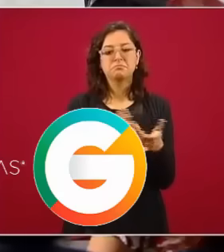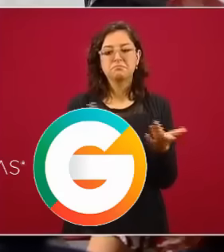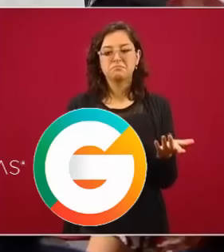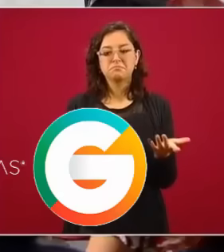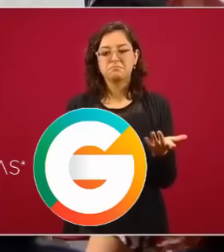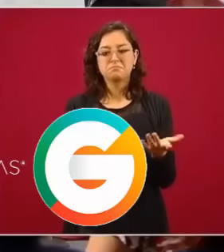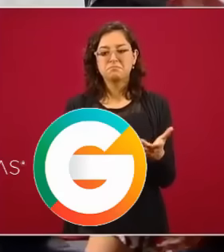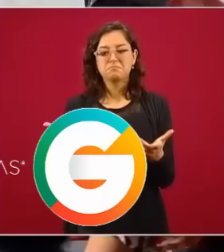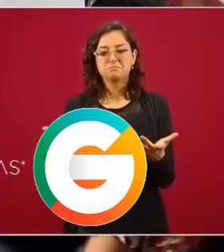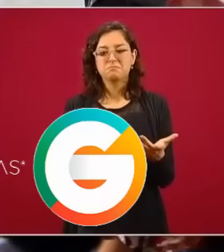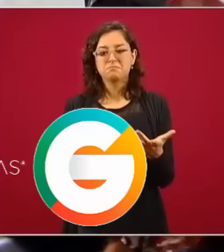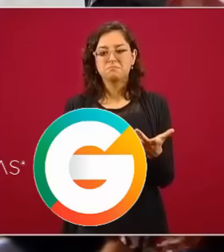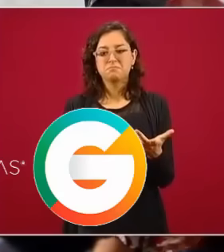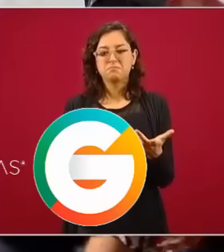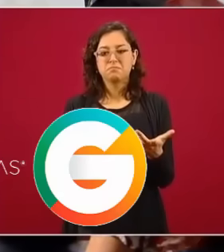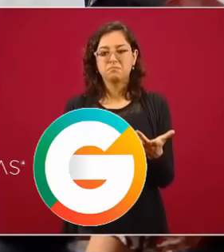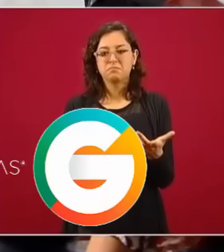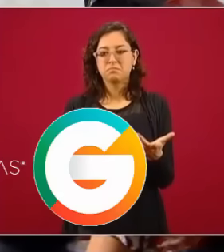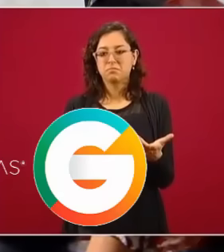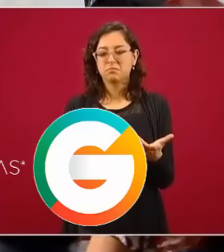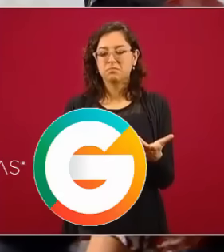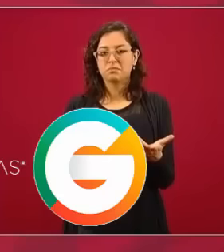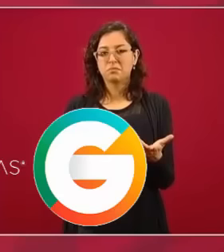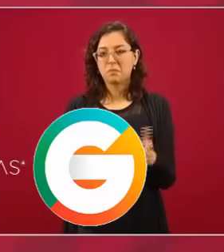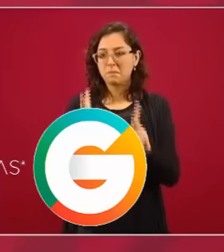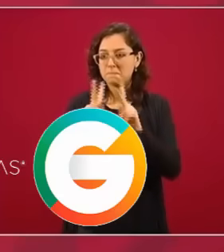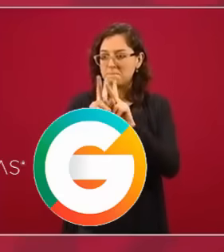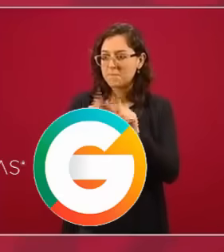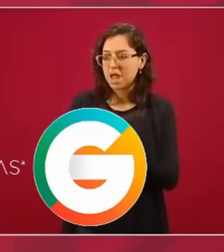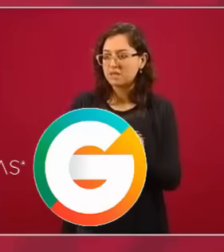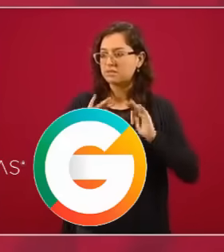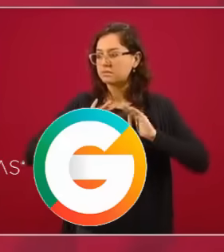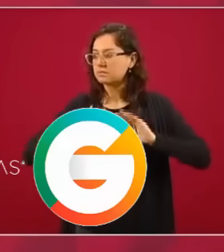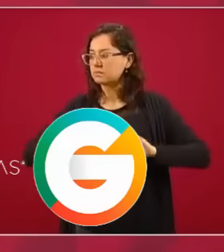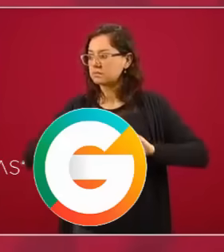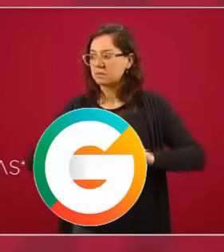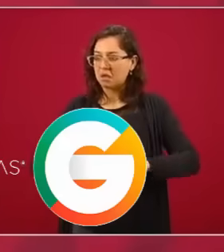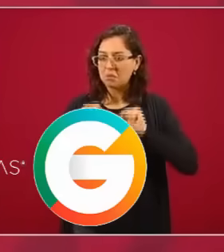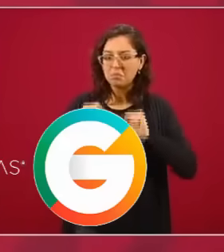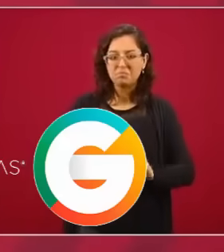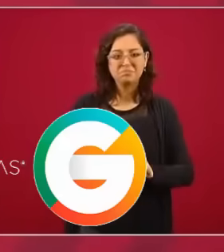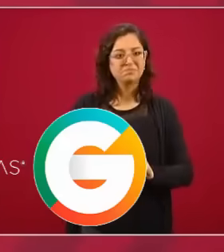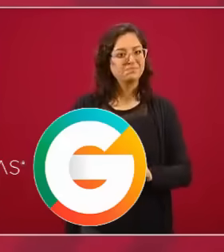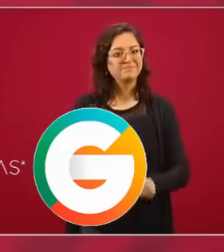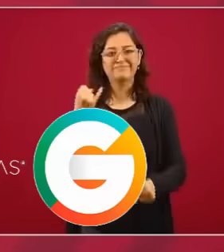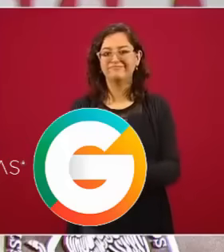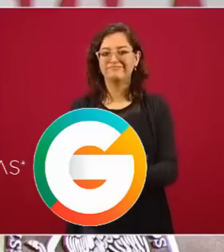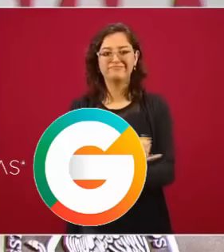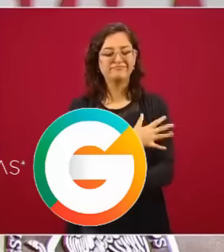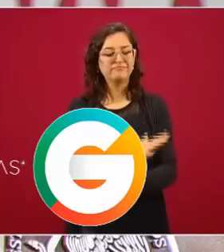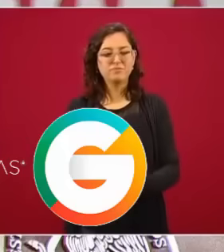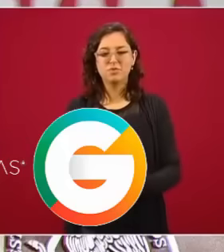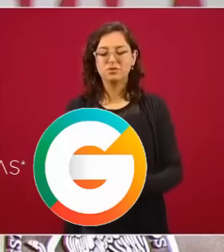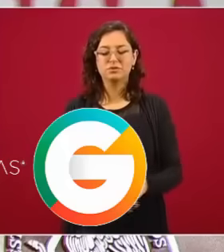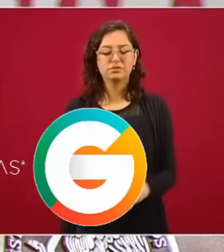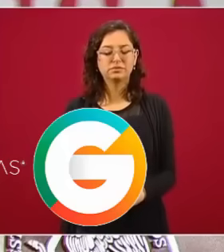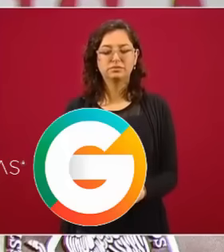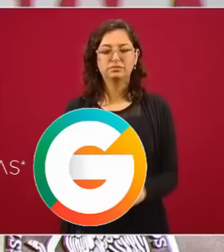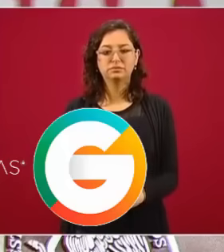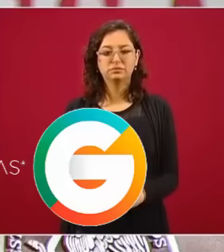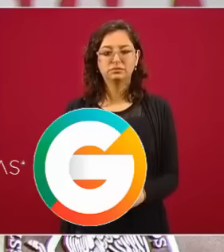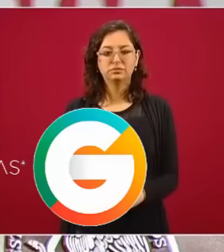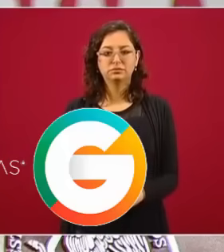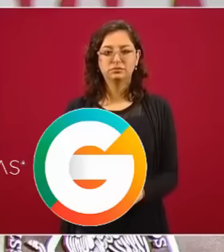ninguna posibilidad de garantizar la paz y la tranquilidad de los ciudadanos.